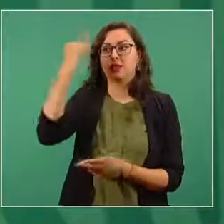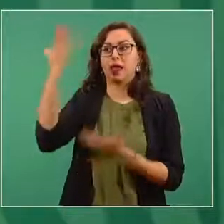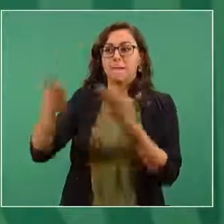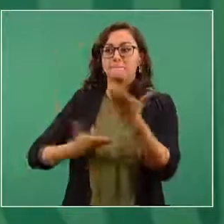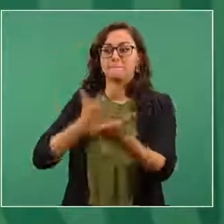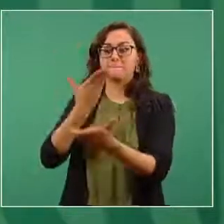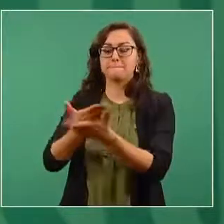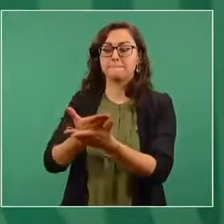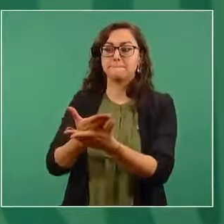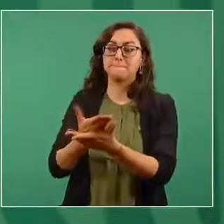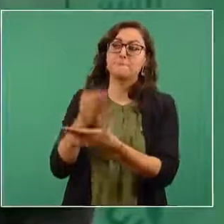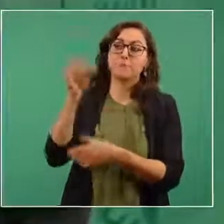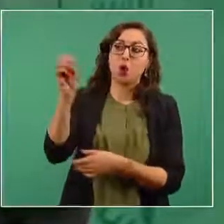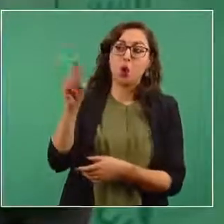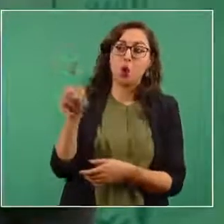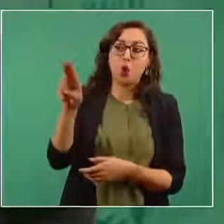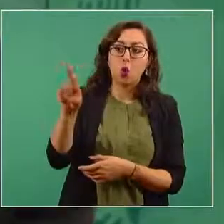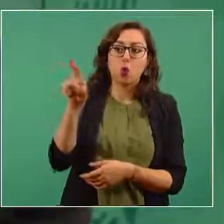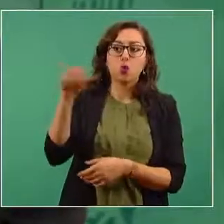ONU